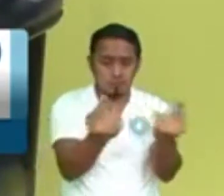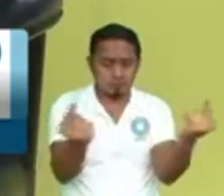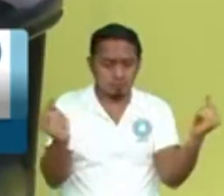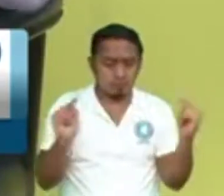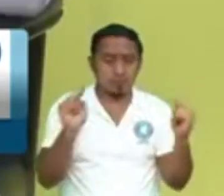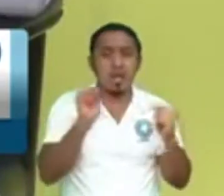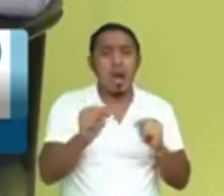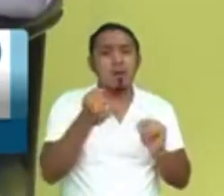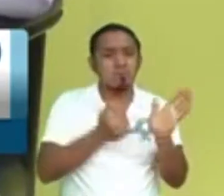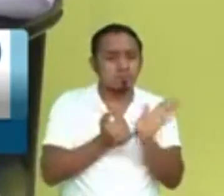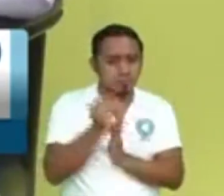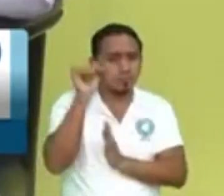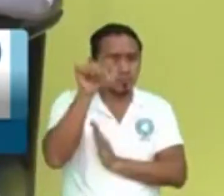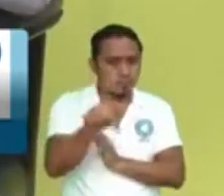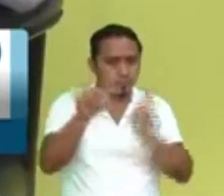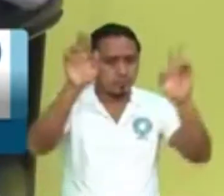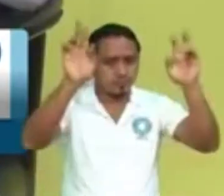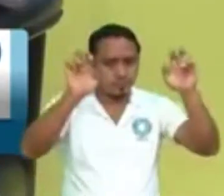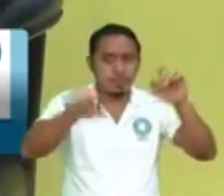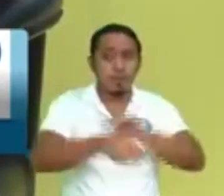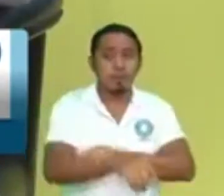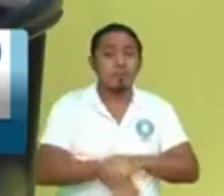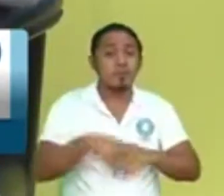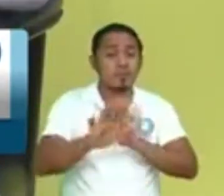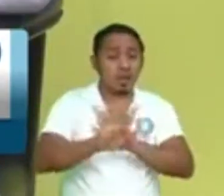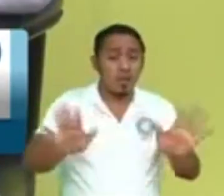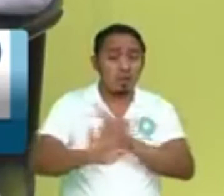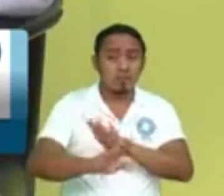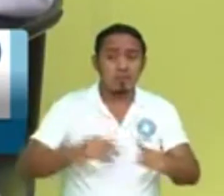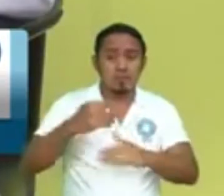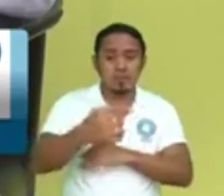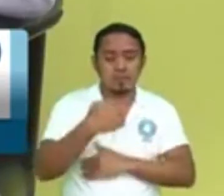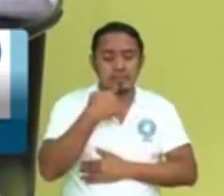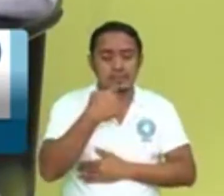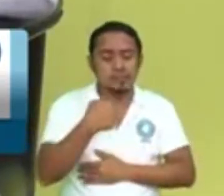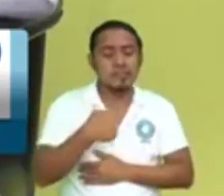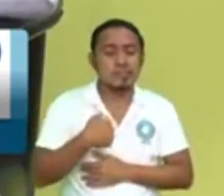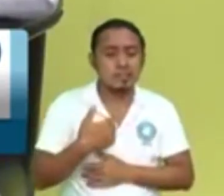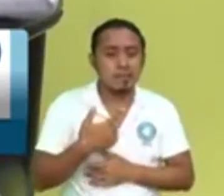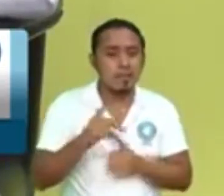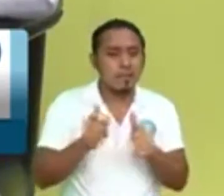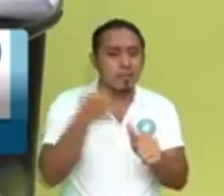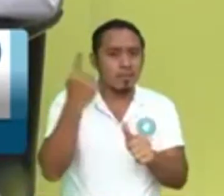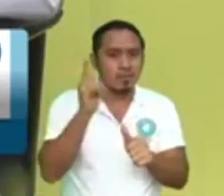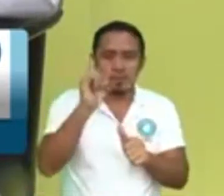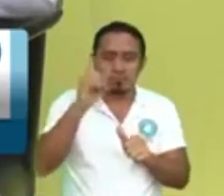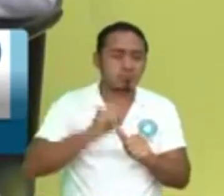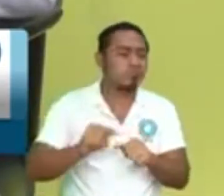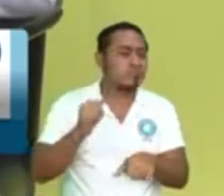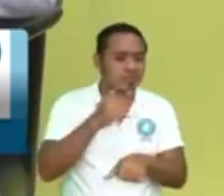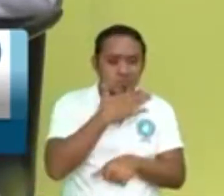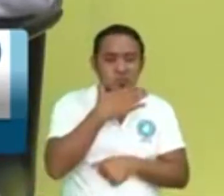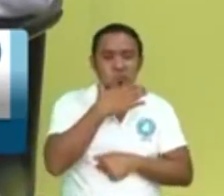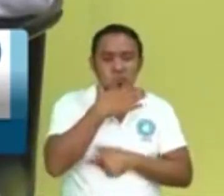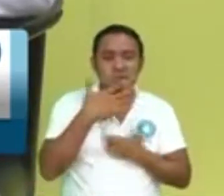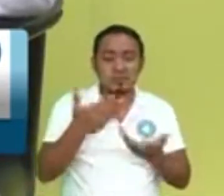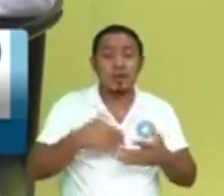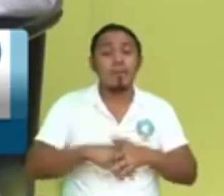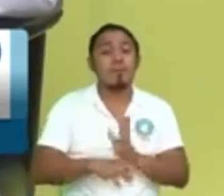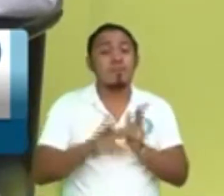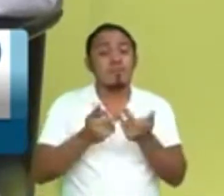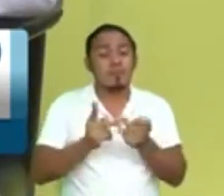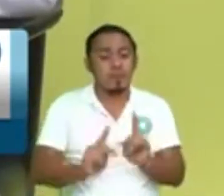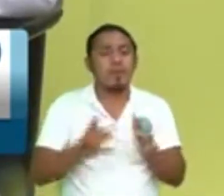puede indagar más con la paciente y hasta ya después te lo dicen las pacientes. Pero así a primera instancia realmente es bastante difícil. Pero sí